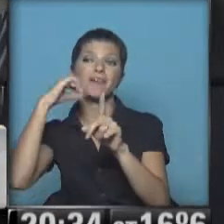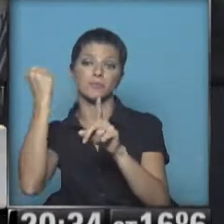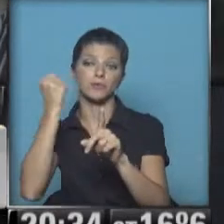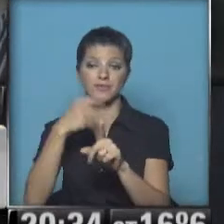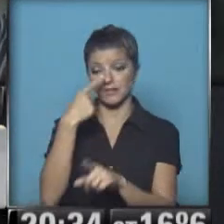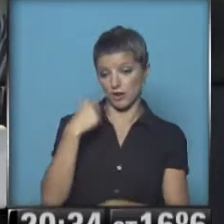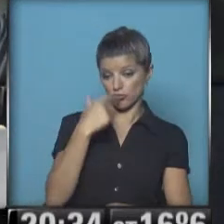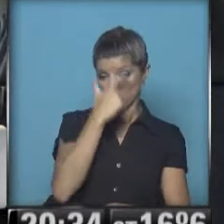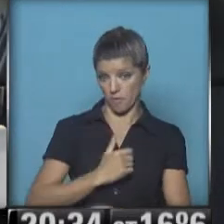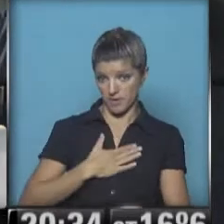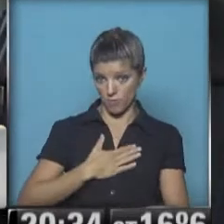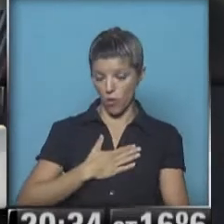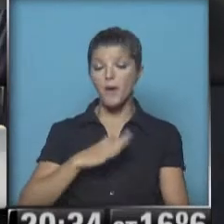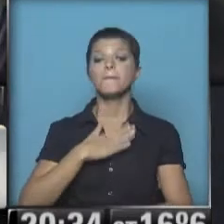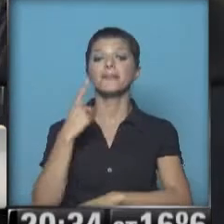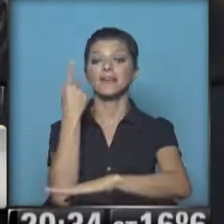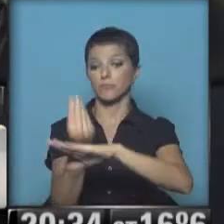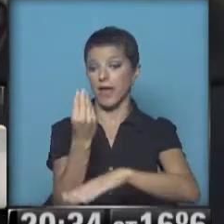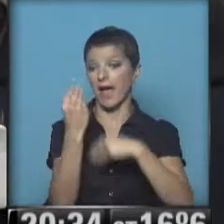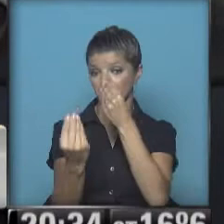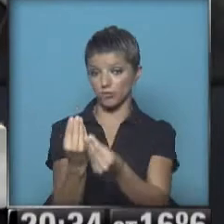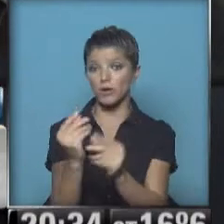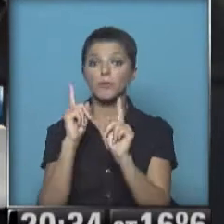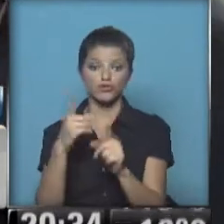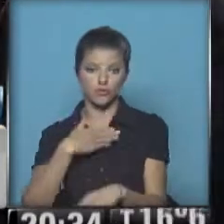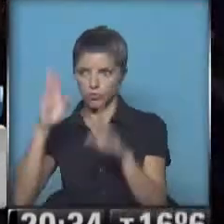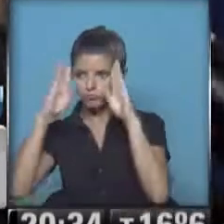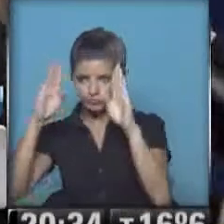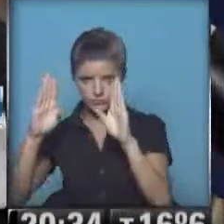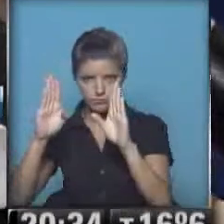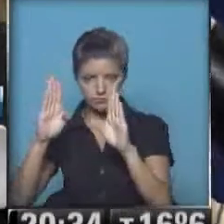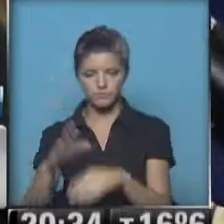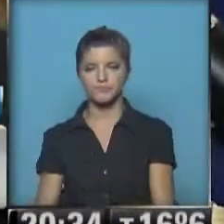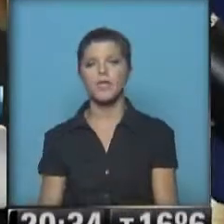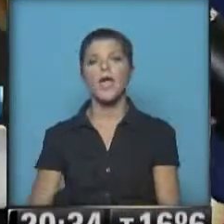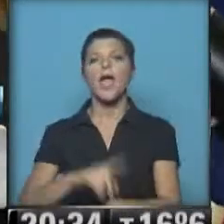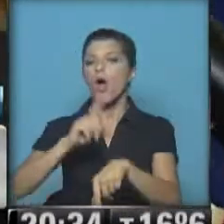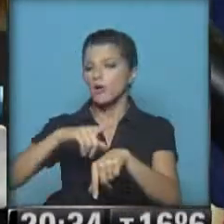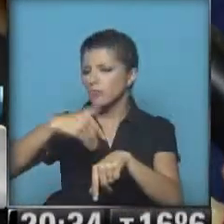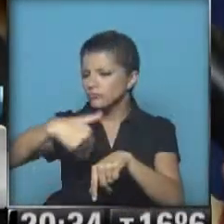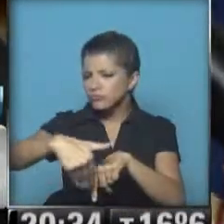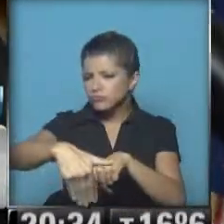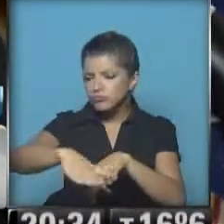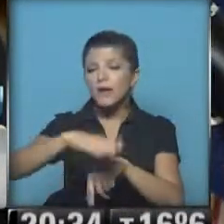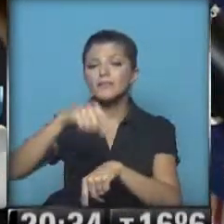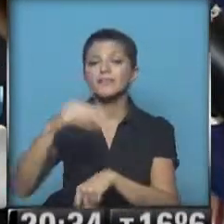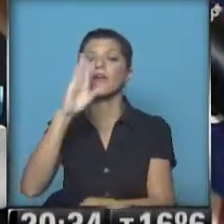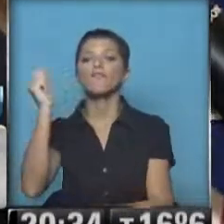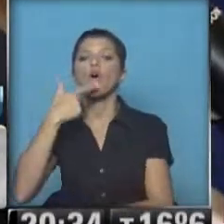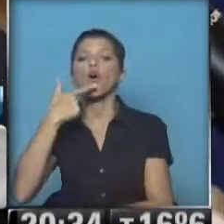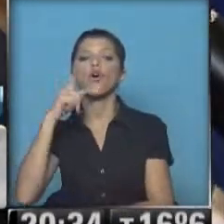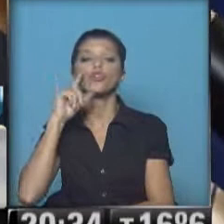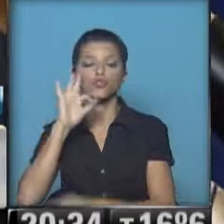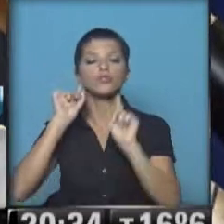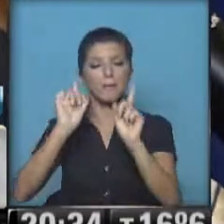particulares, en este caso mi candidatura, y además porque soy leal y consecuente. A las pocas horas le siguió Diego Bossio,